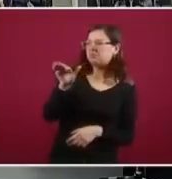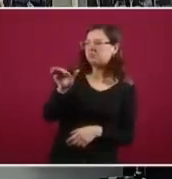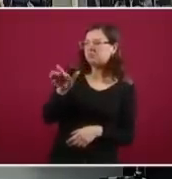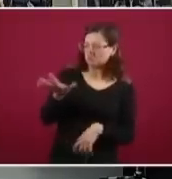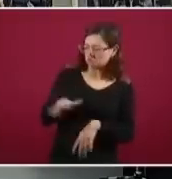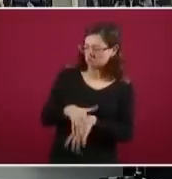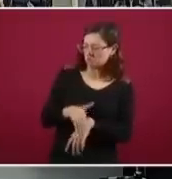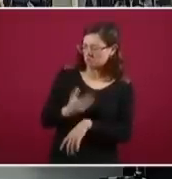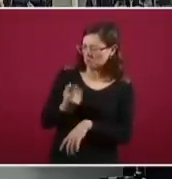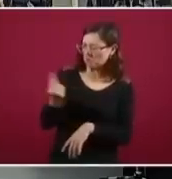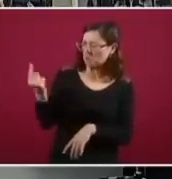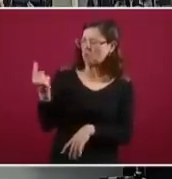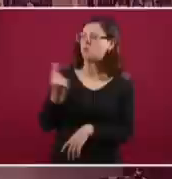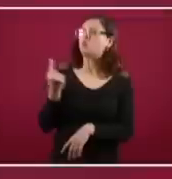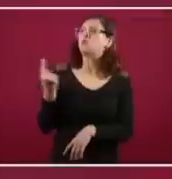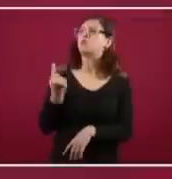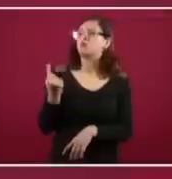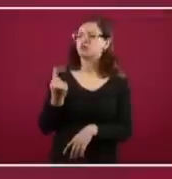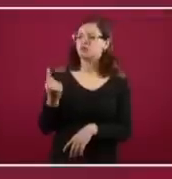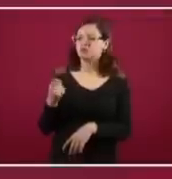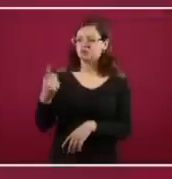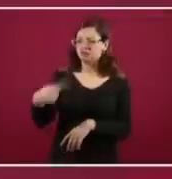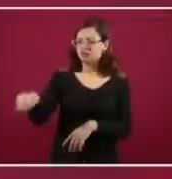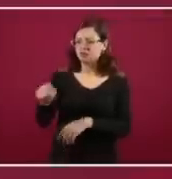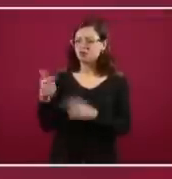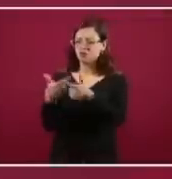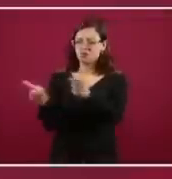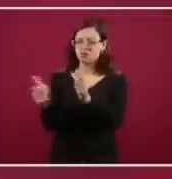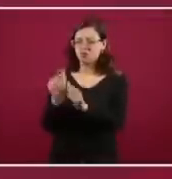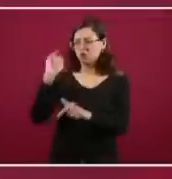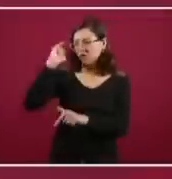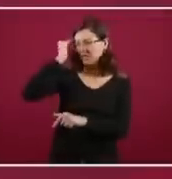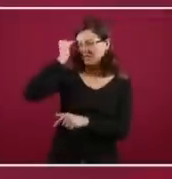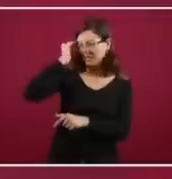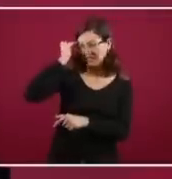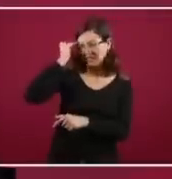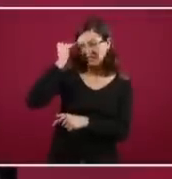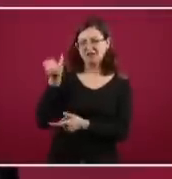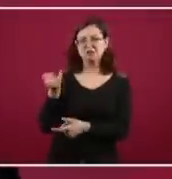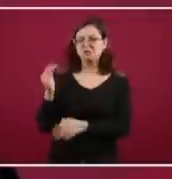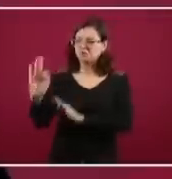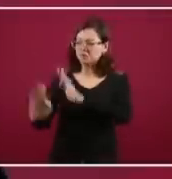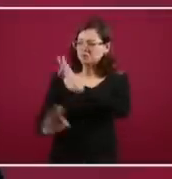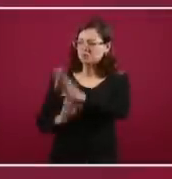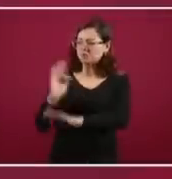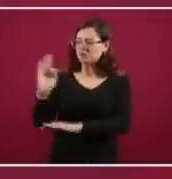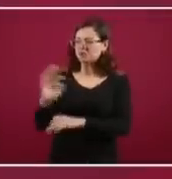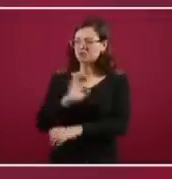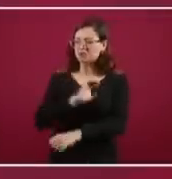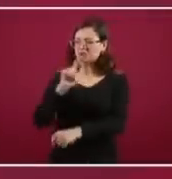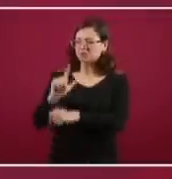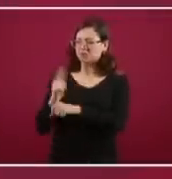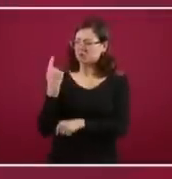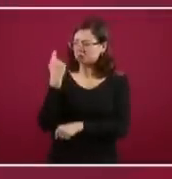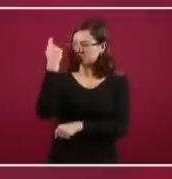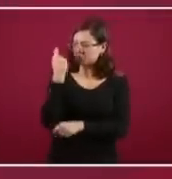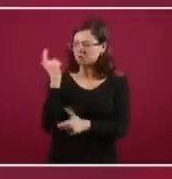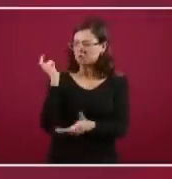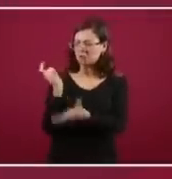que por qué a los indígenas se les entrega la pensión